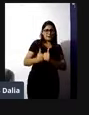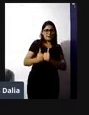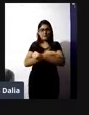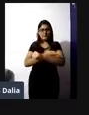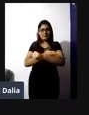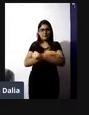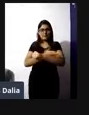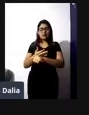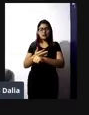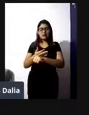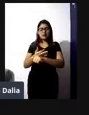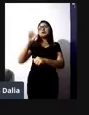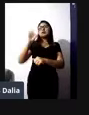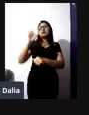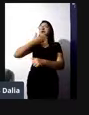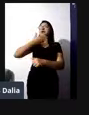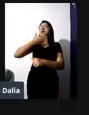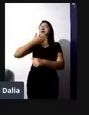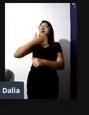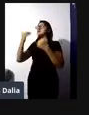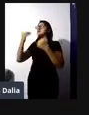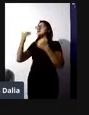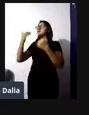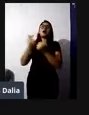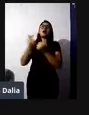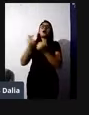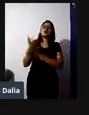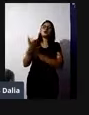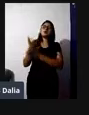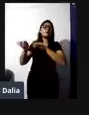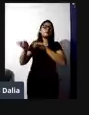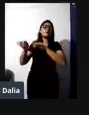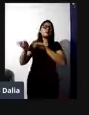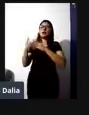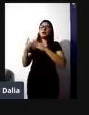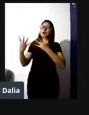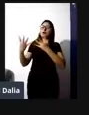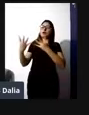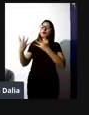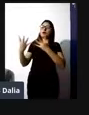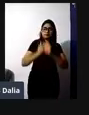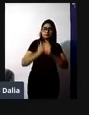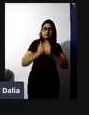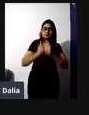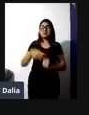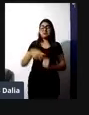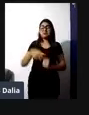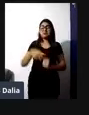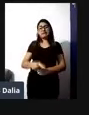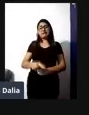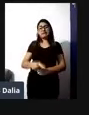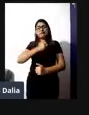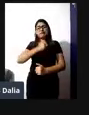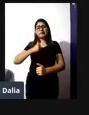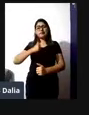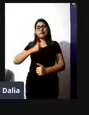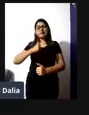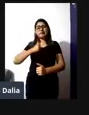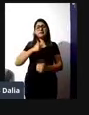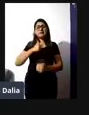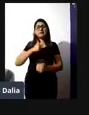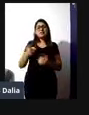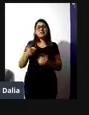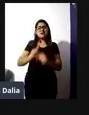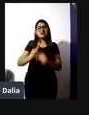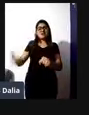Desafortunadamente, todos los días nos hemos encontrado con un gran número de personas con